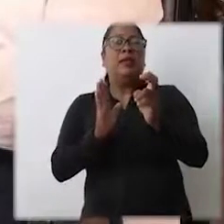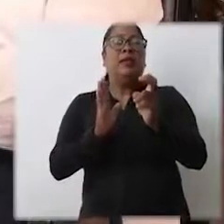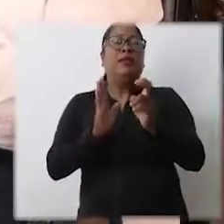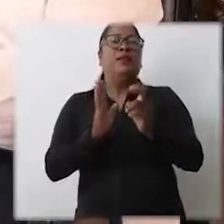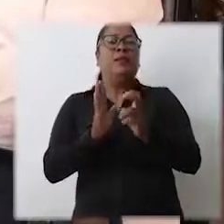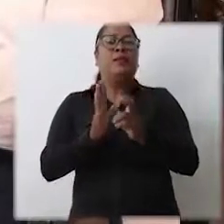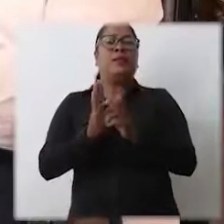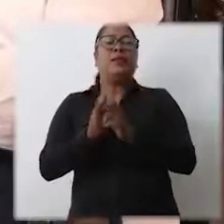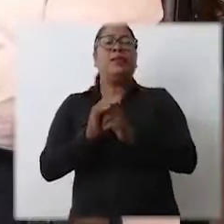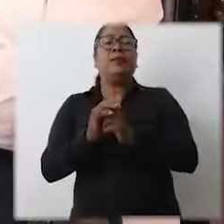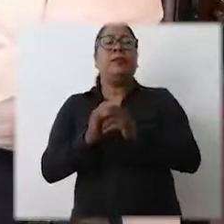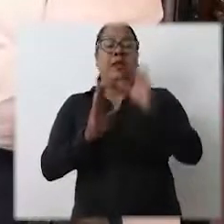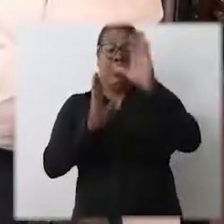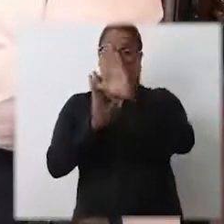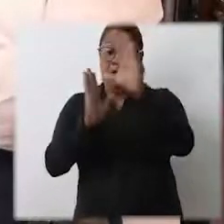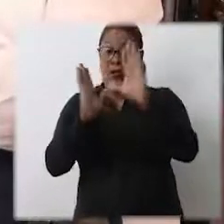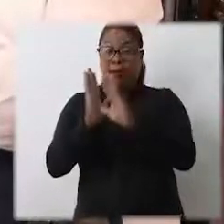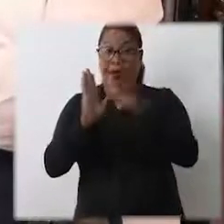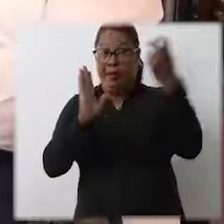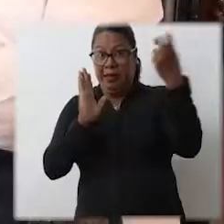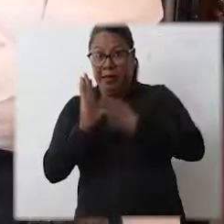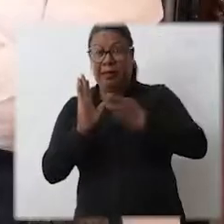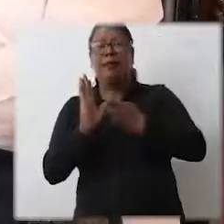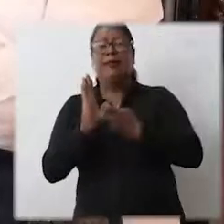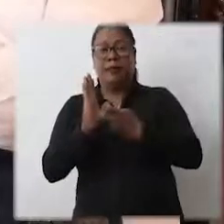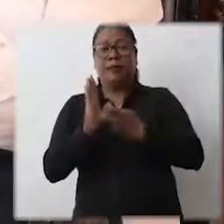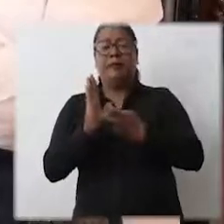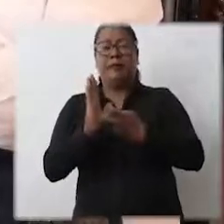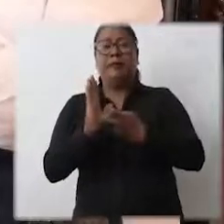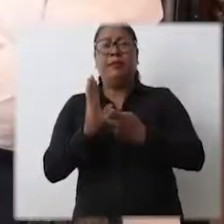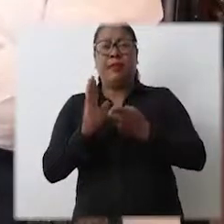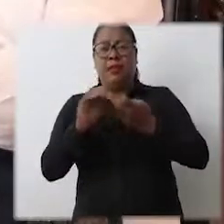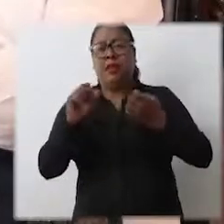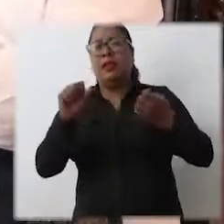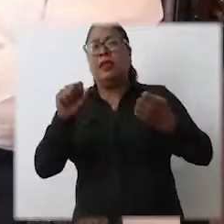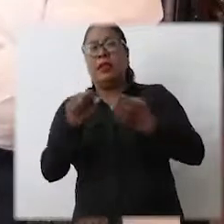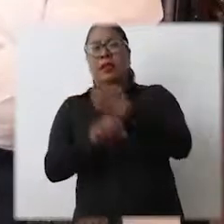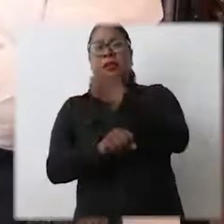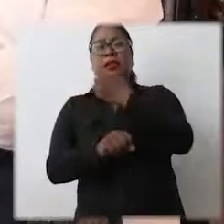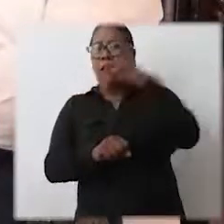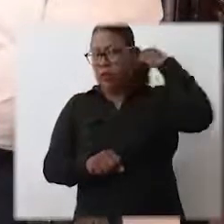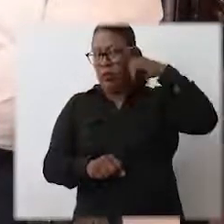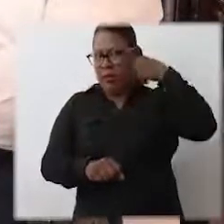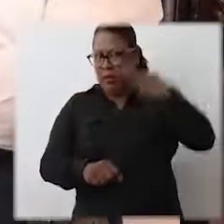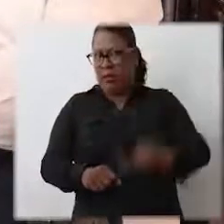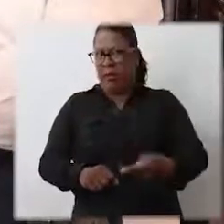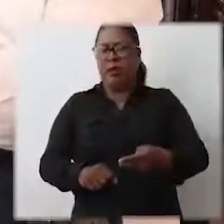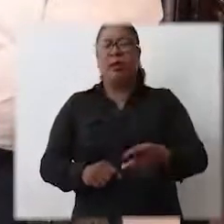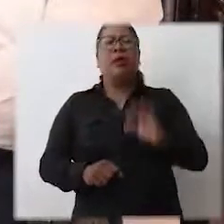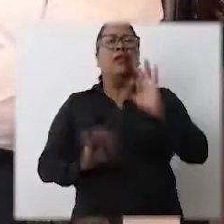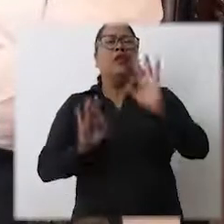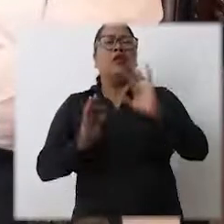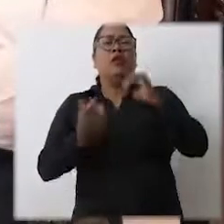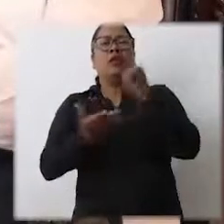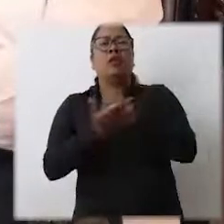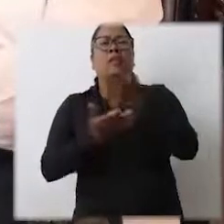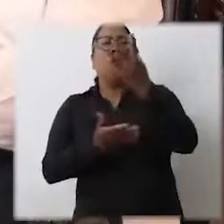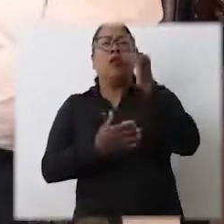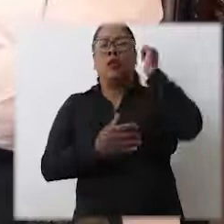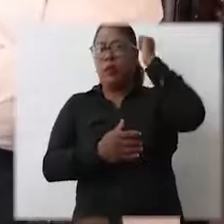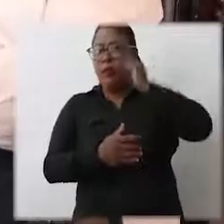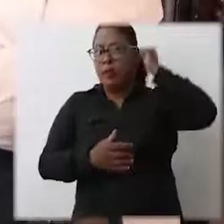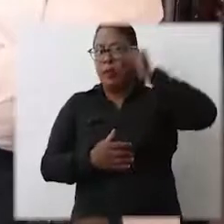de abril del mismo año. Este hecho histórico marcó en la entidad un